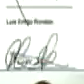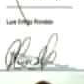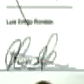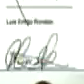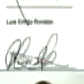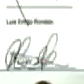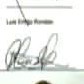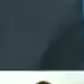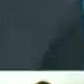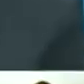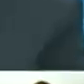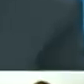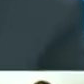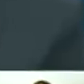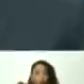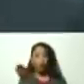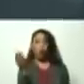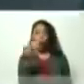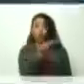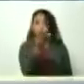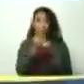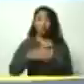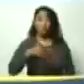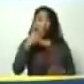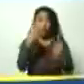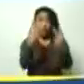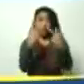ustedes como ustedes pueden ver